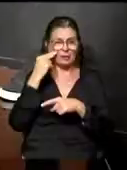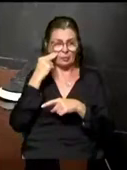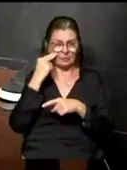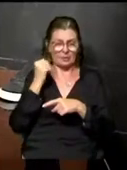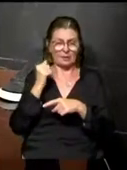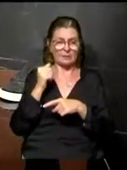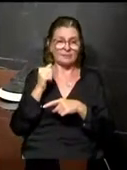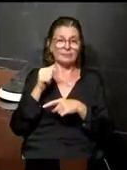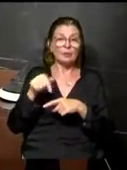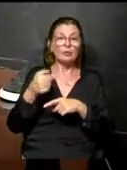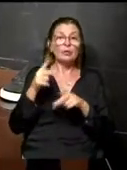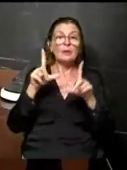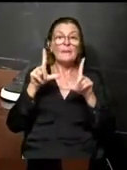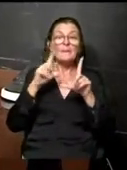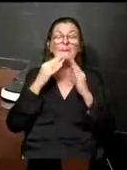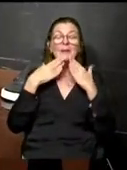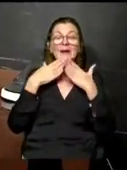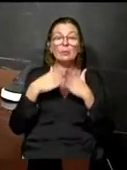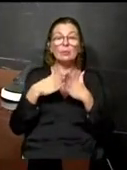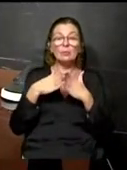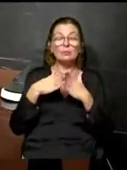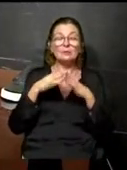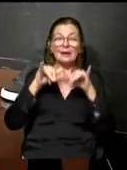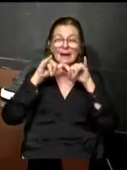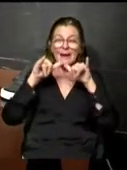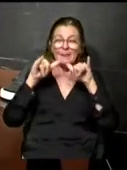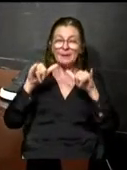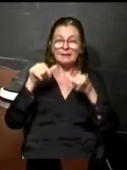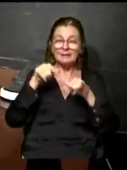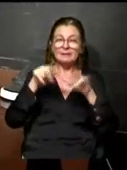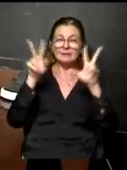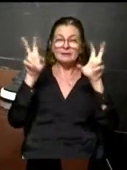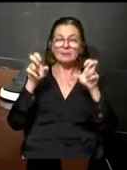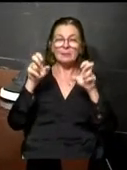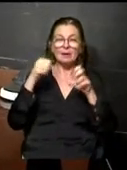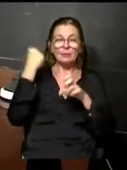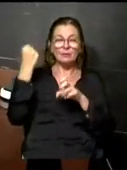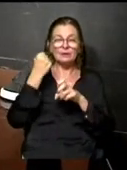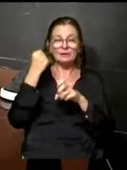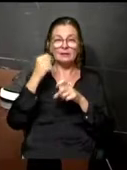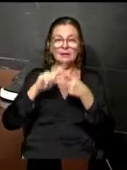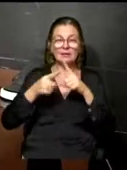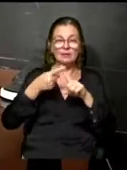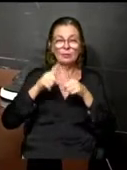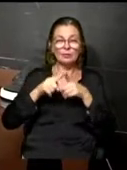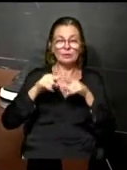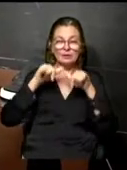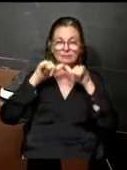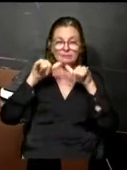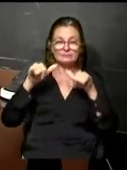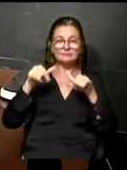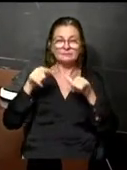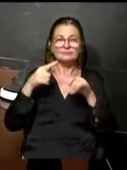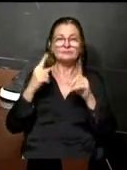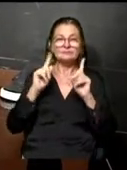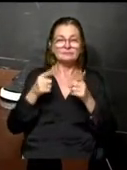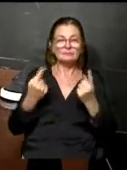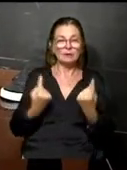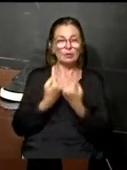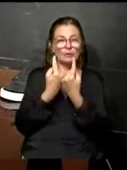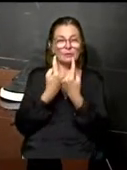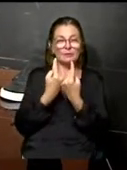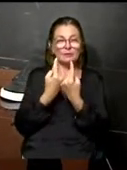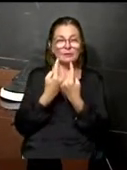consulta sobre, en época de campaña, si este tema es un tema que se debería discutir en campaña electoral, también encontramos que la